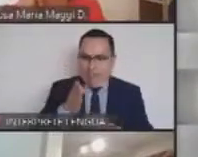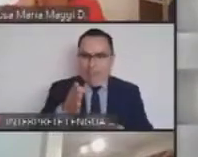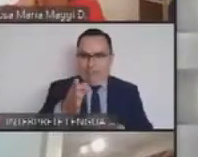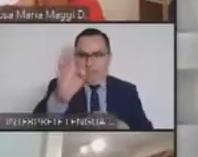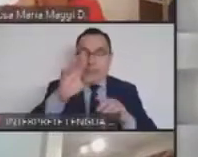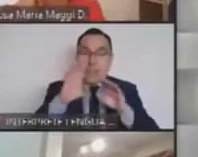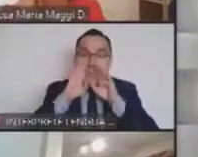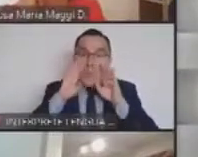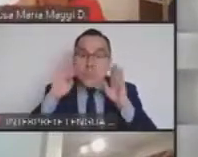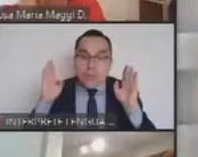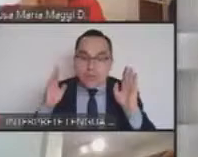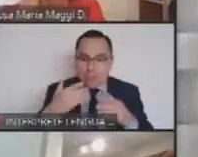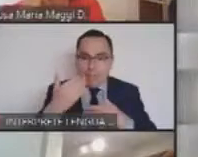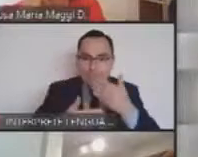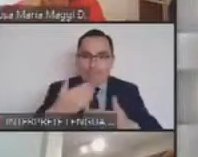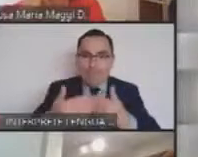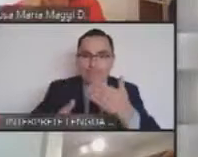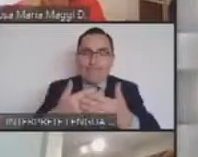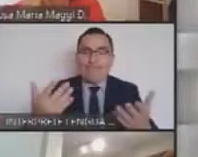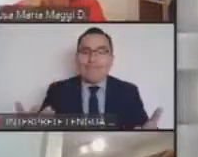moralidad se pueden agregar